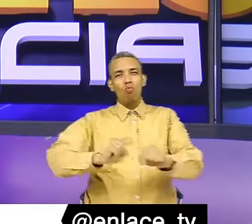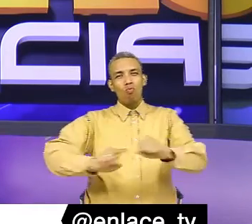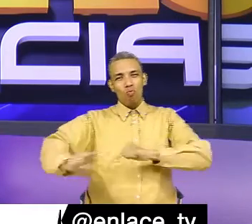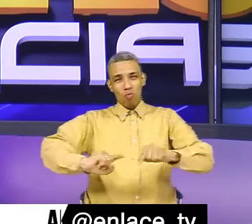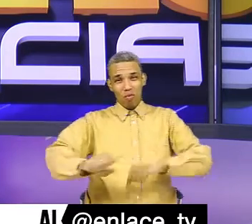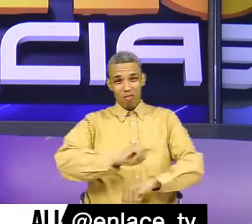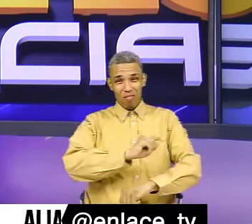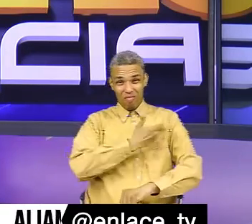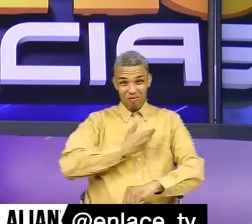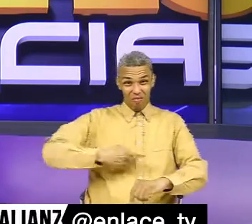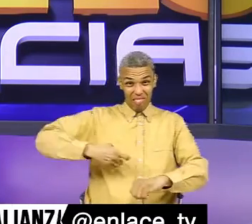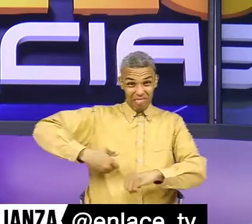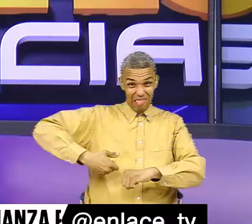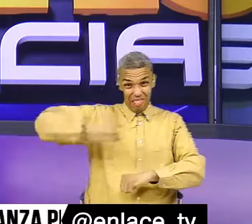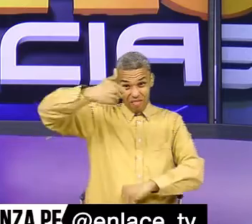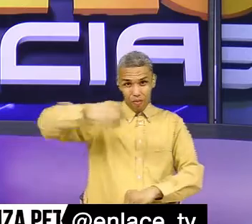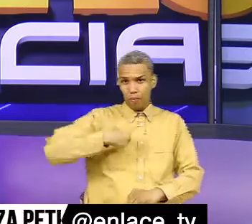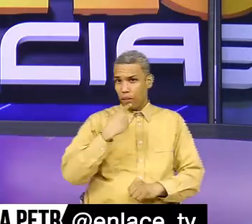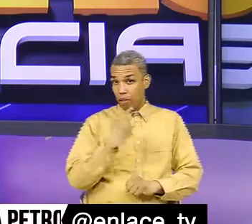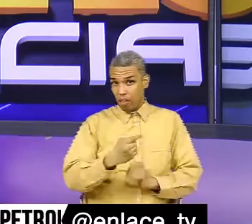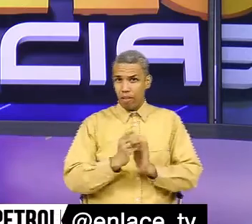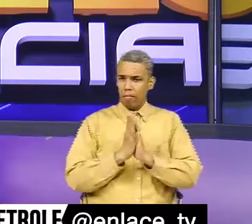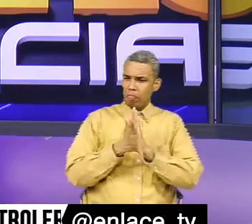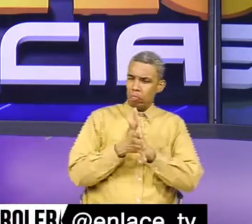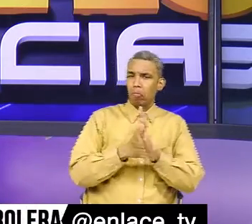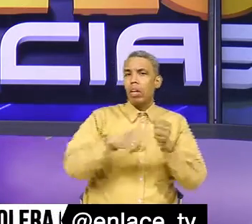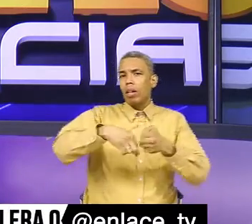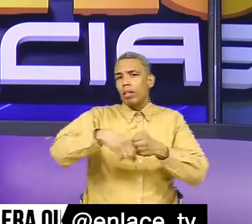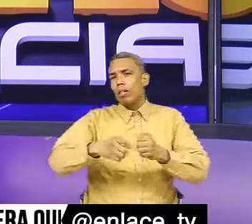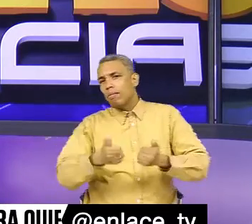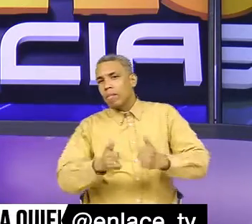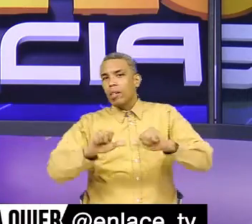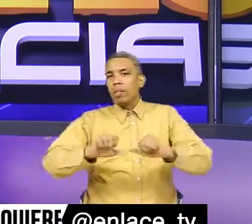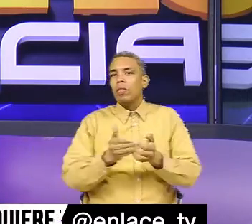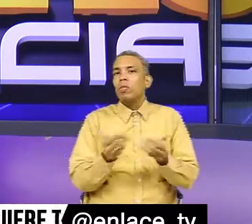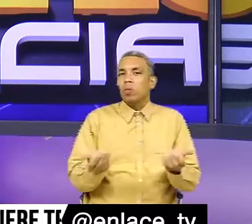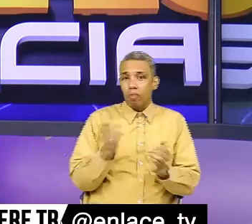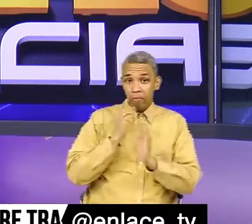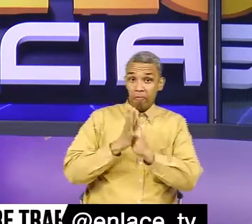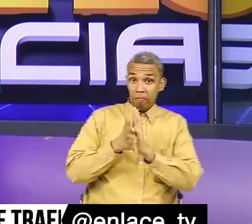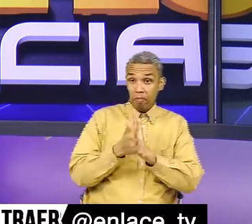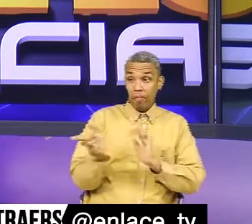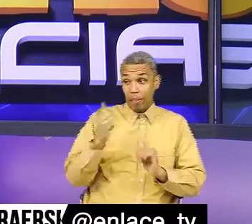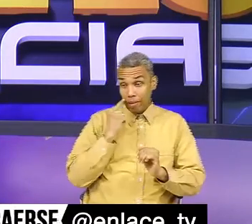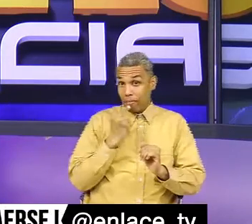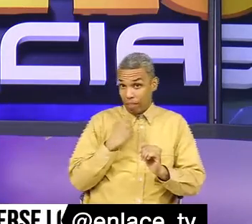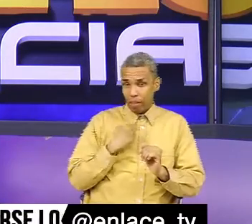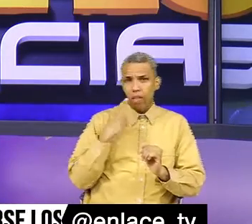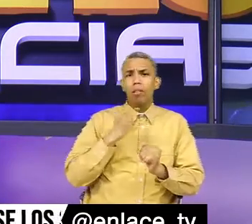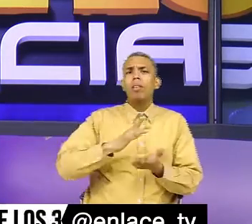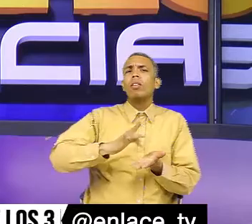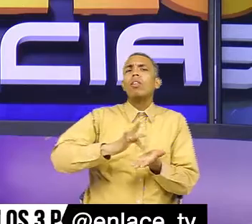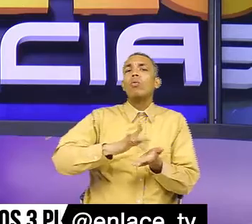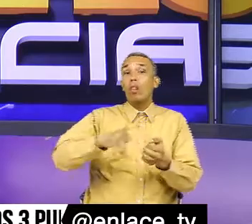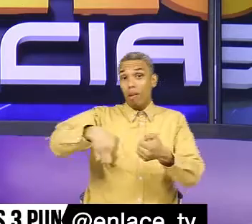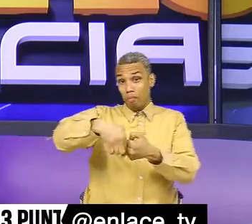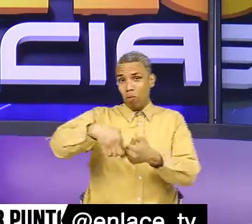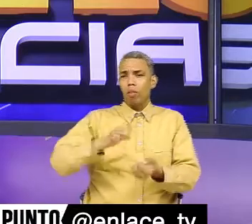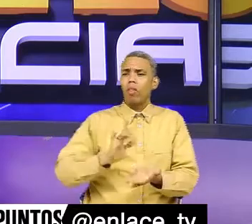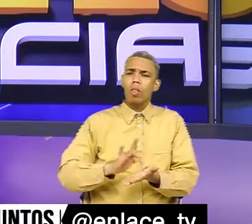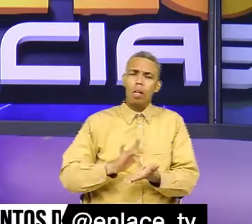malo, lo bonito y lo feo de la máquina amarilla. El equipo paga deudas desde 2005 que ascienden a los 1.300 millones